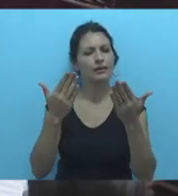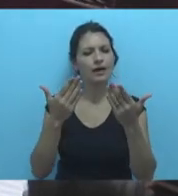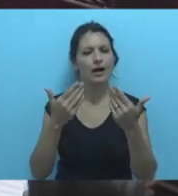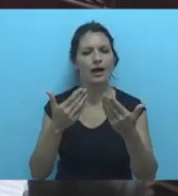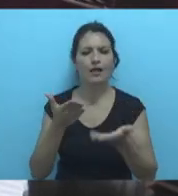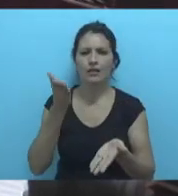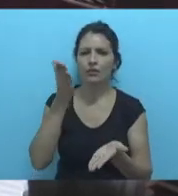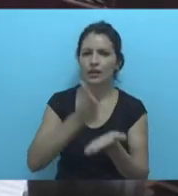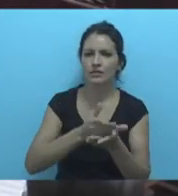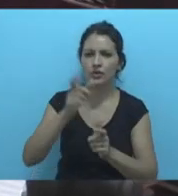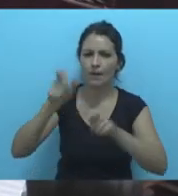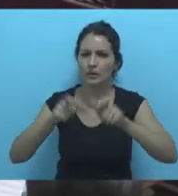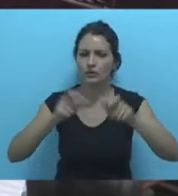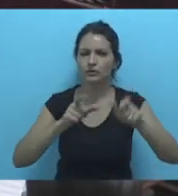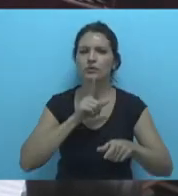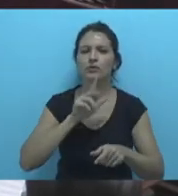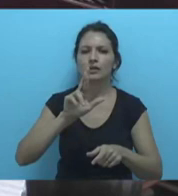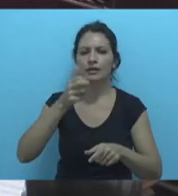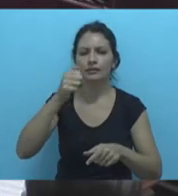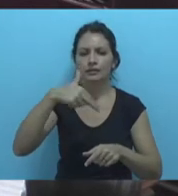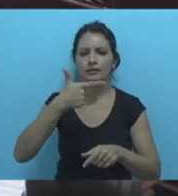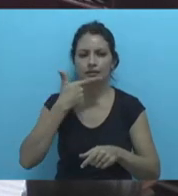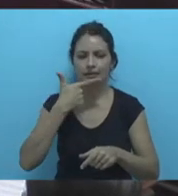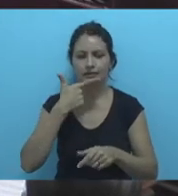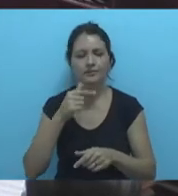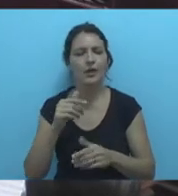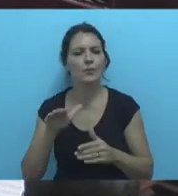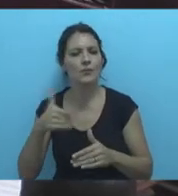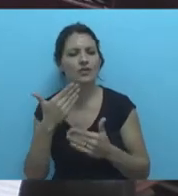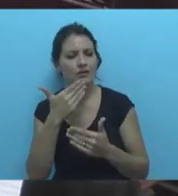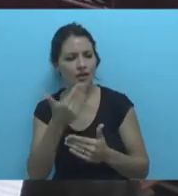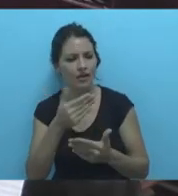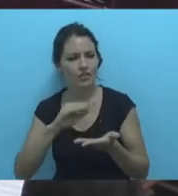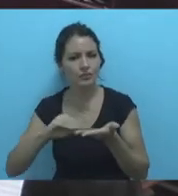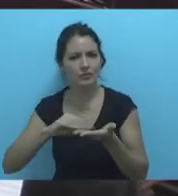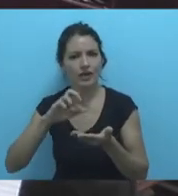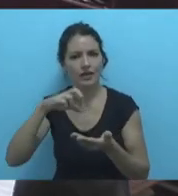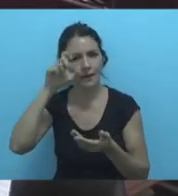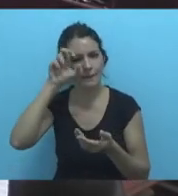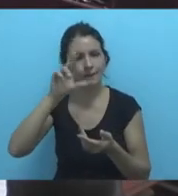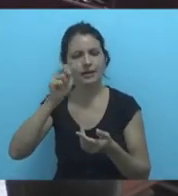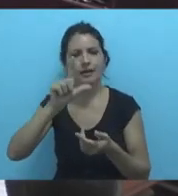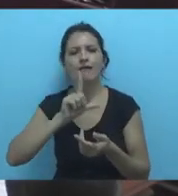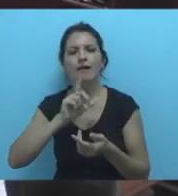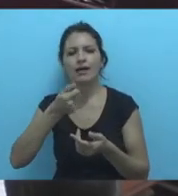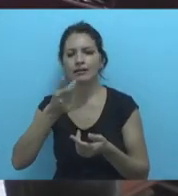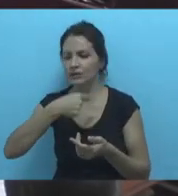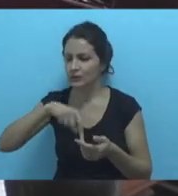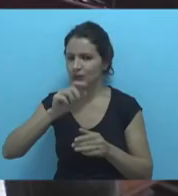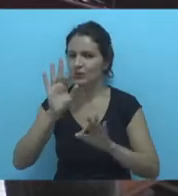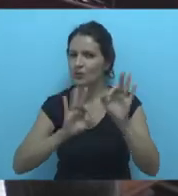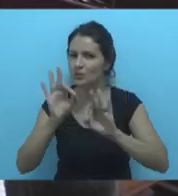que agradezco realmente que en labor parlamentaria la diputada Mónica Peralta resaltó ese día porque nosotros habíamos